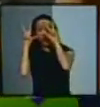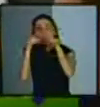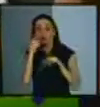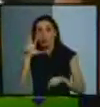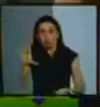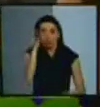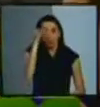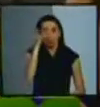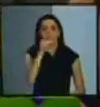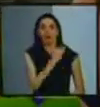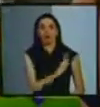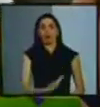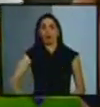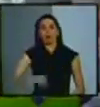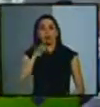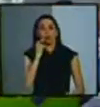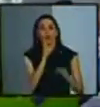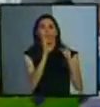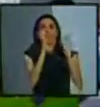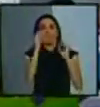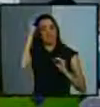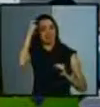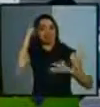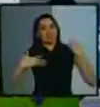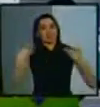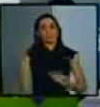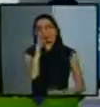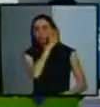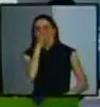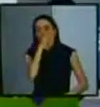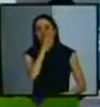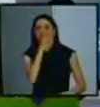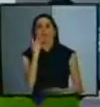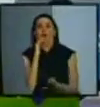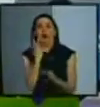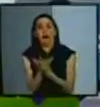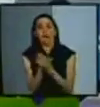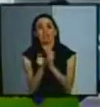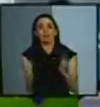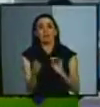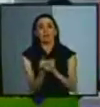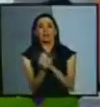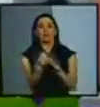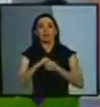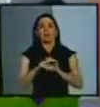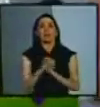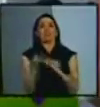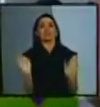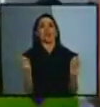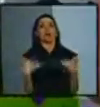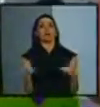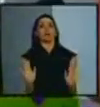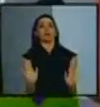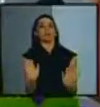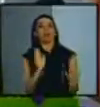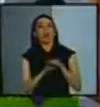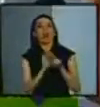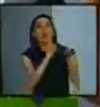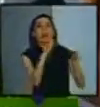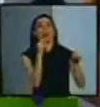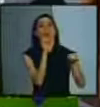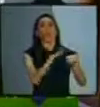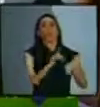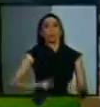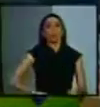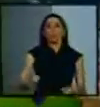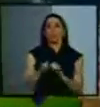cuenta que el gobierno de excelencia es una soberbia. Y siento que existe una campaña de lavarse las manos y tratar de echarle la culpa a personas como yo. Yo